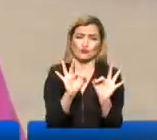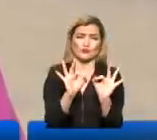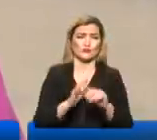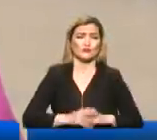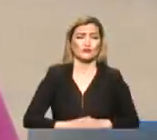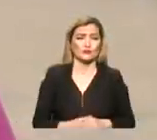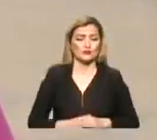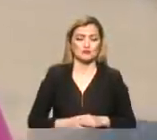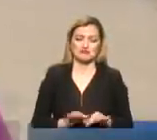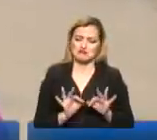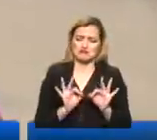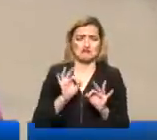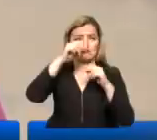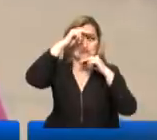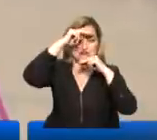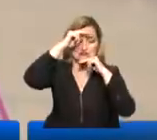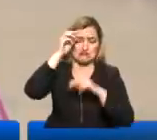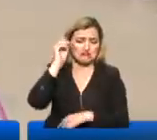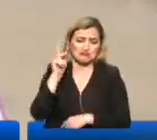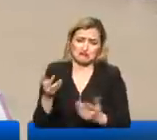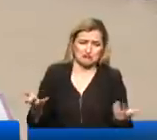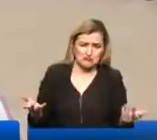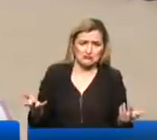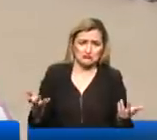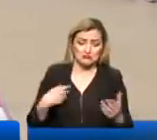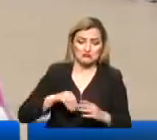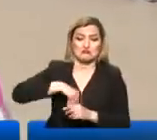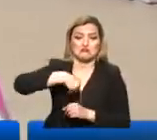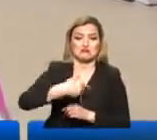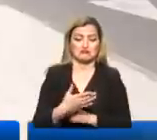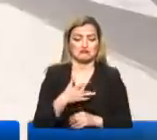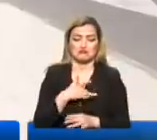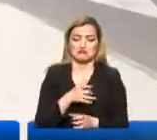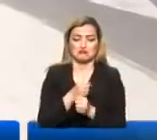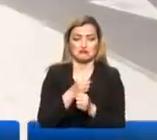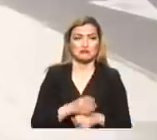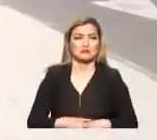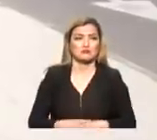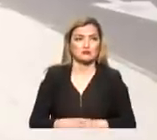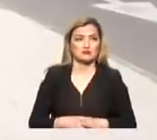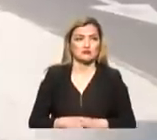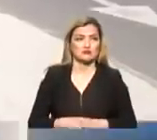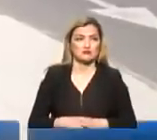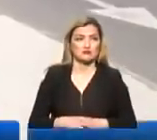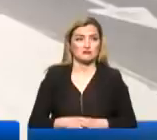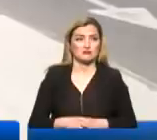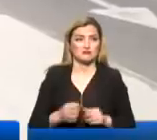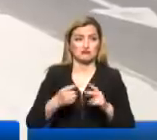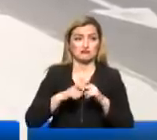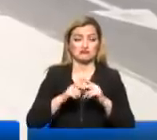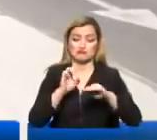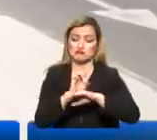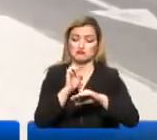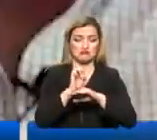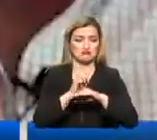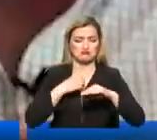Me parece excelente noticia para que ya podamos salir con un poco de seguridad a trabajar. Puede ser un buen inicio para que el país vuelva a seguir